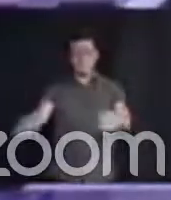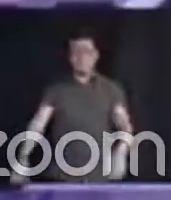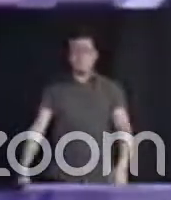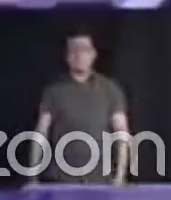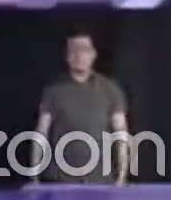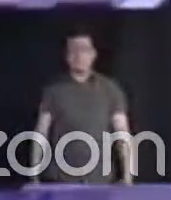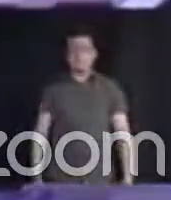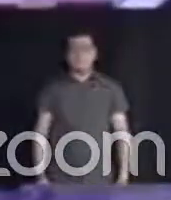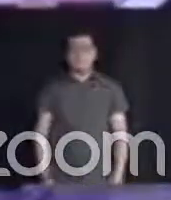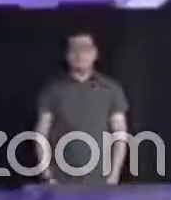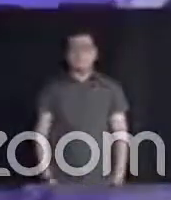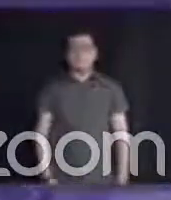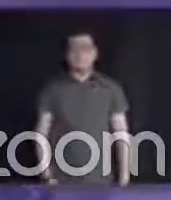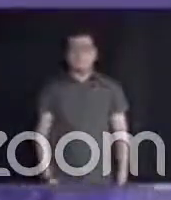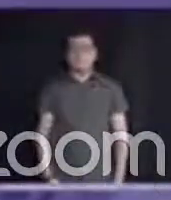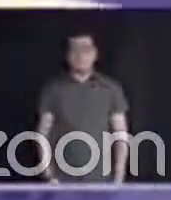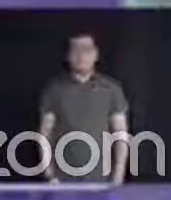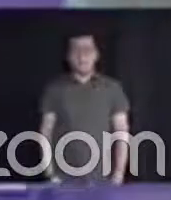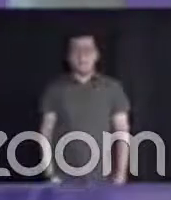por favor.